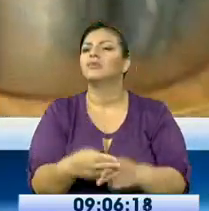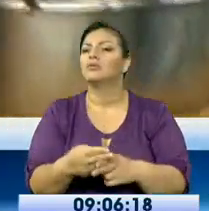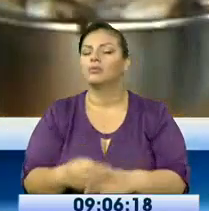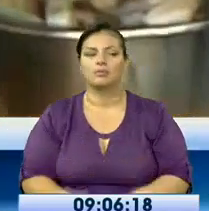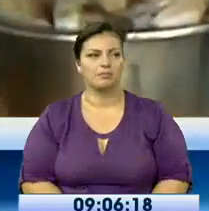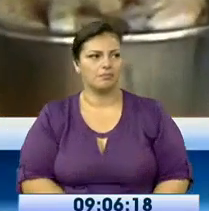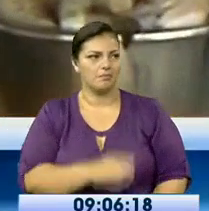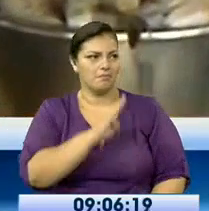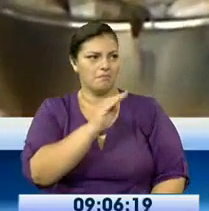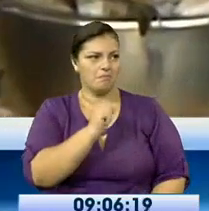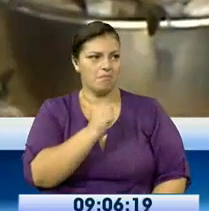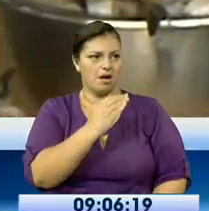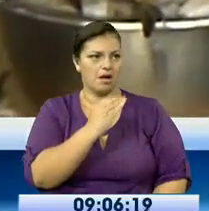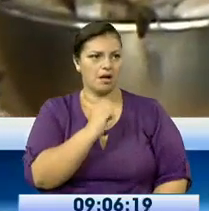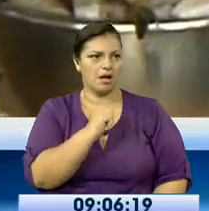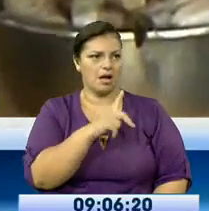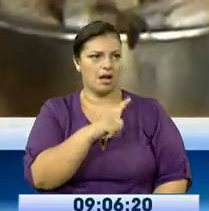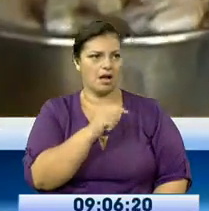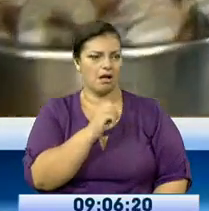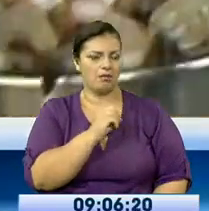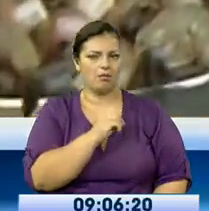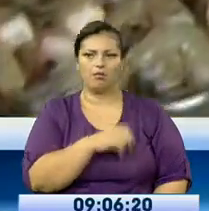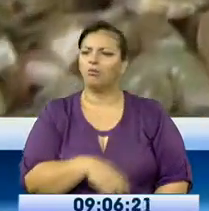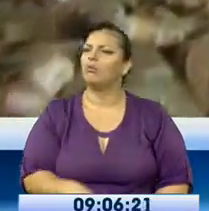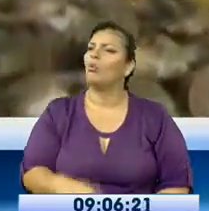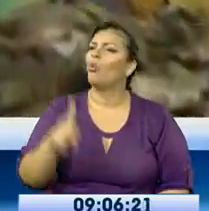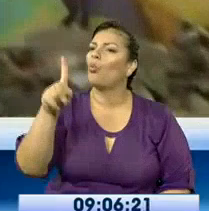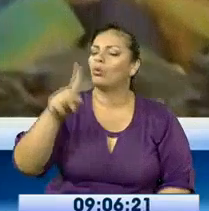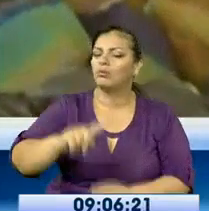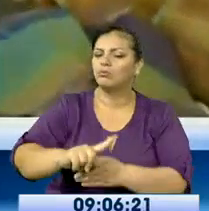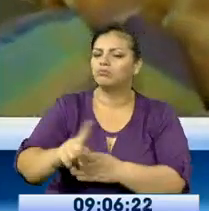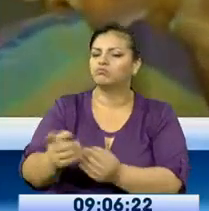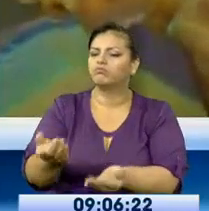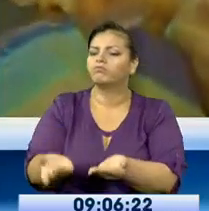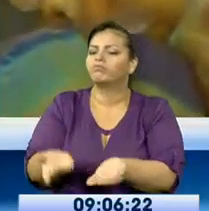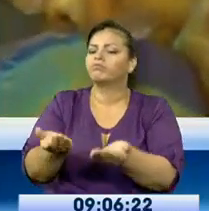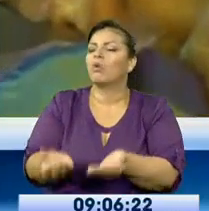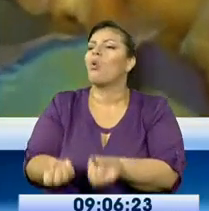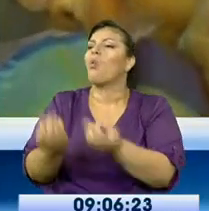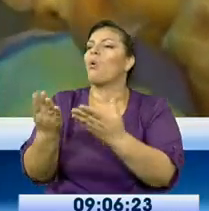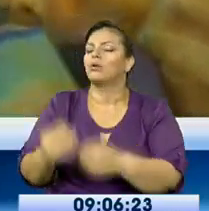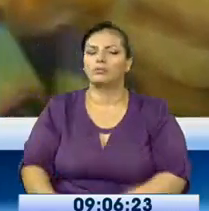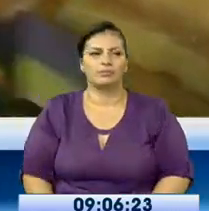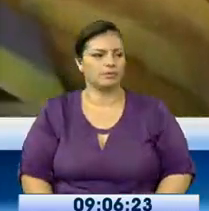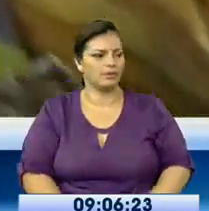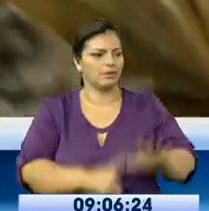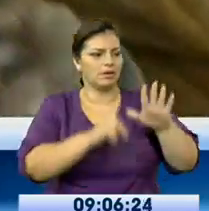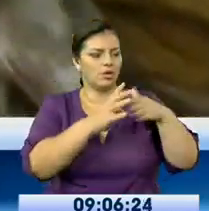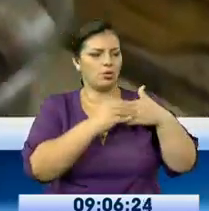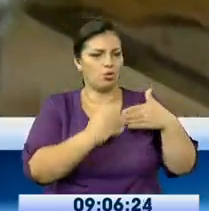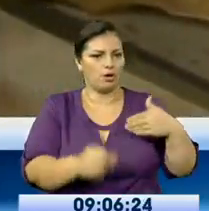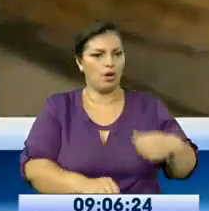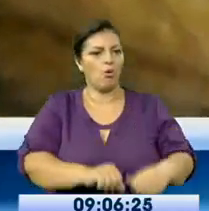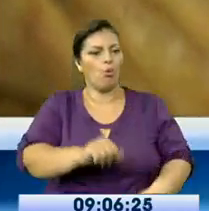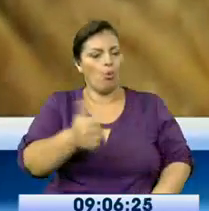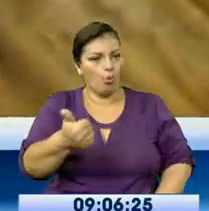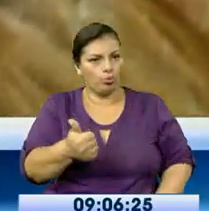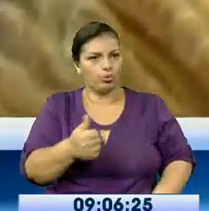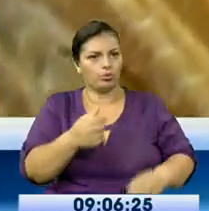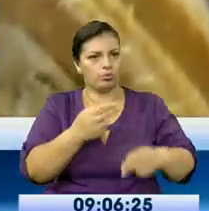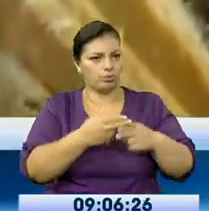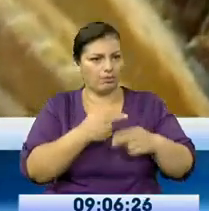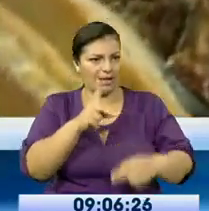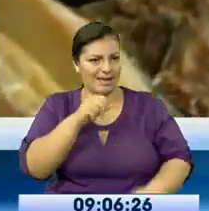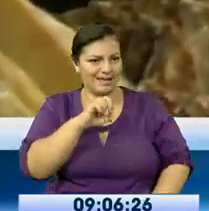bacalao Ah lo veo más grande ah ah cómo tiene la libra más grande 6 la libra la lisa vale 3 el picudo vale